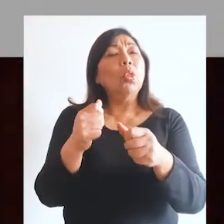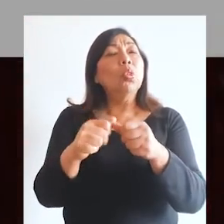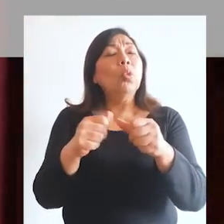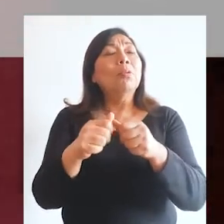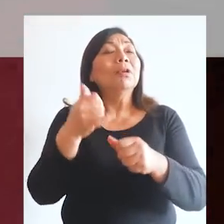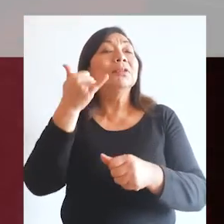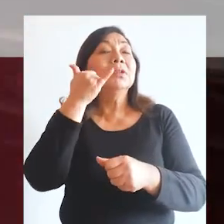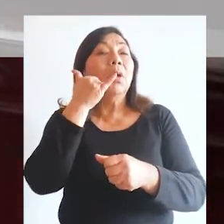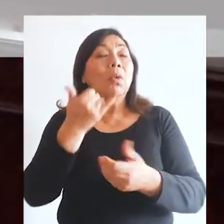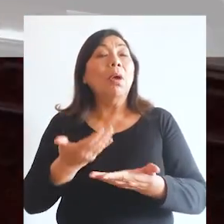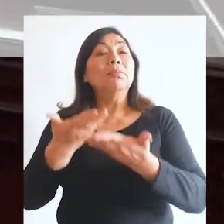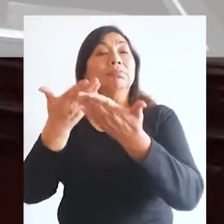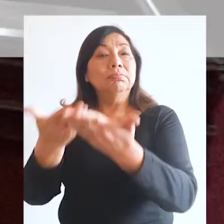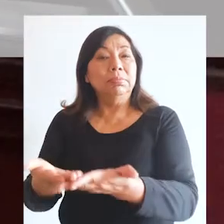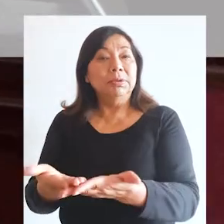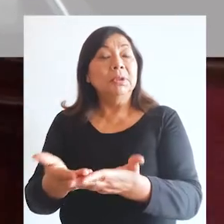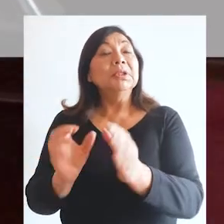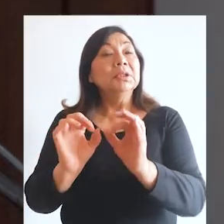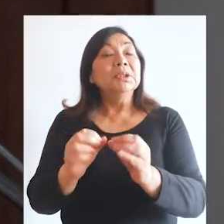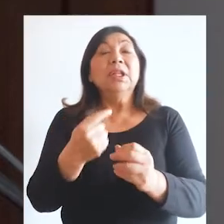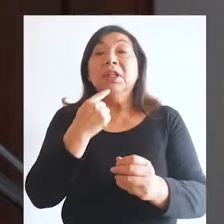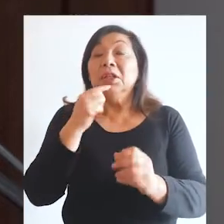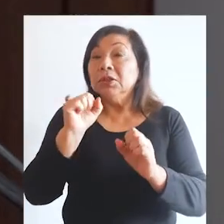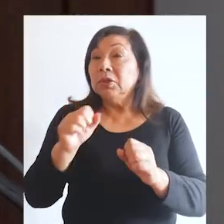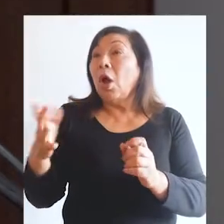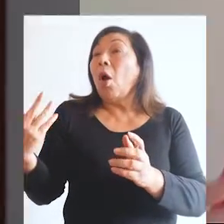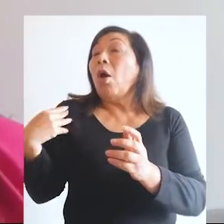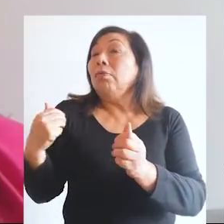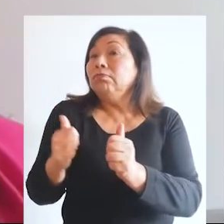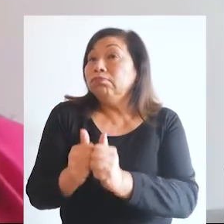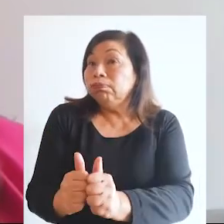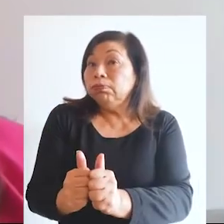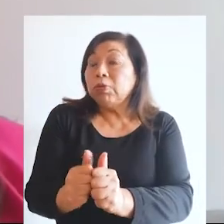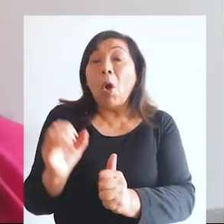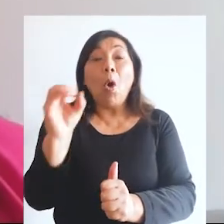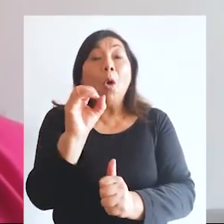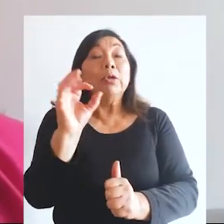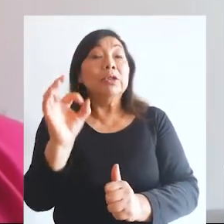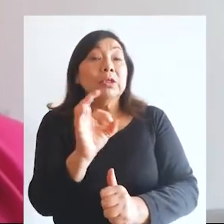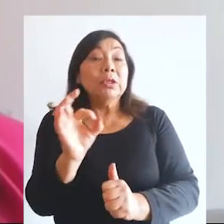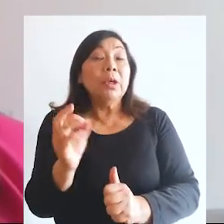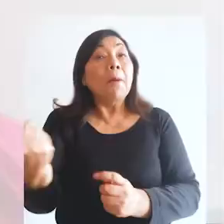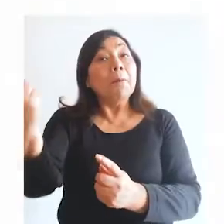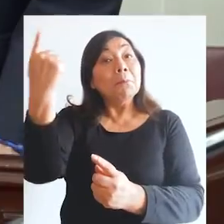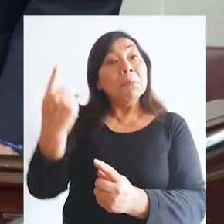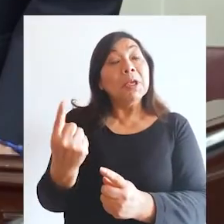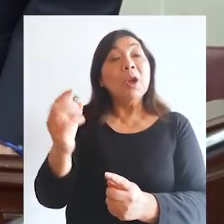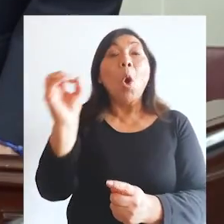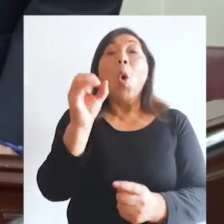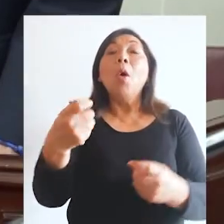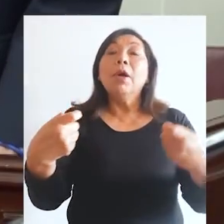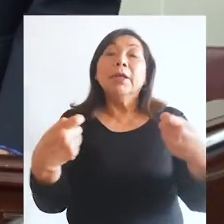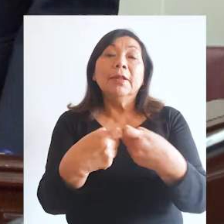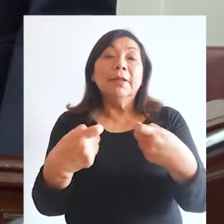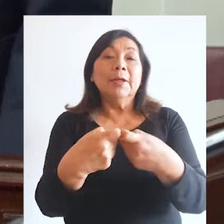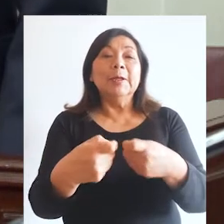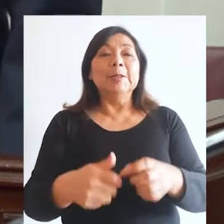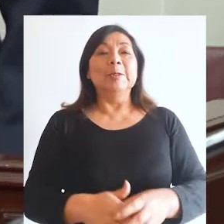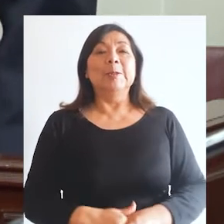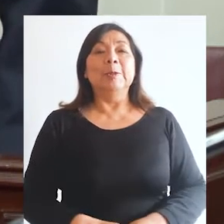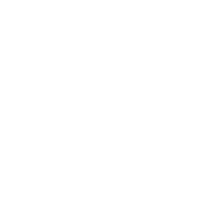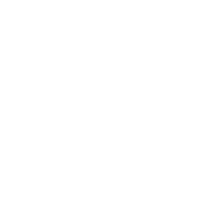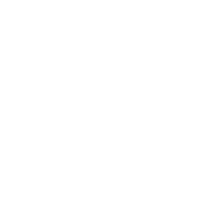y su número de celular además deben indicar si sus alegatos lo harán de manera presencial o